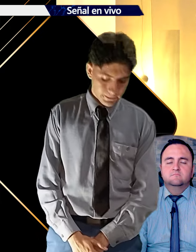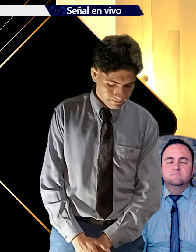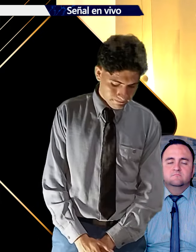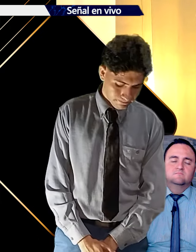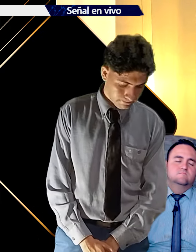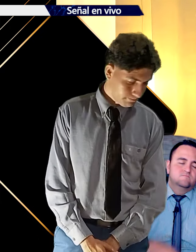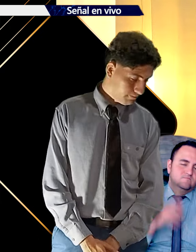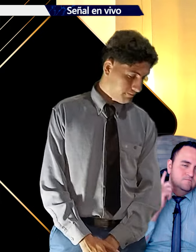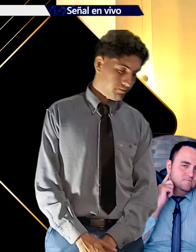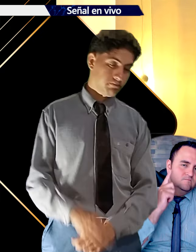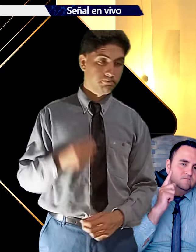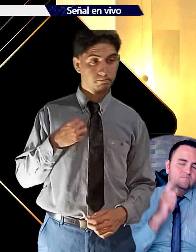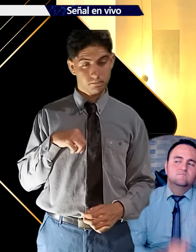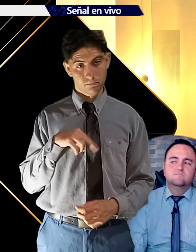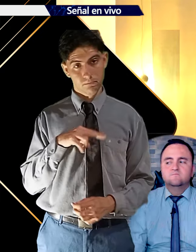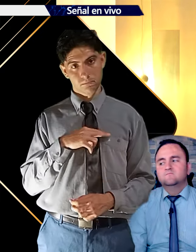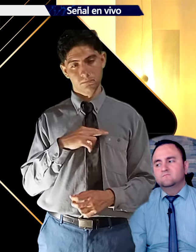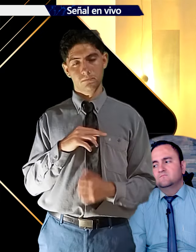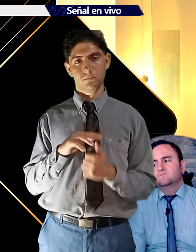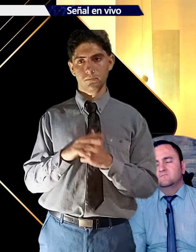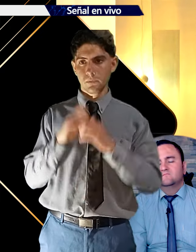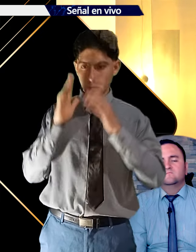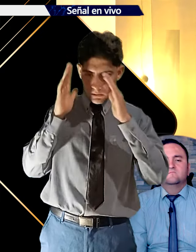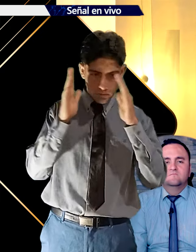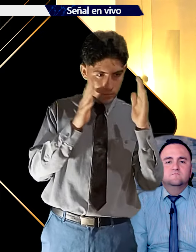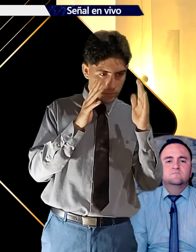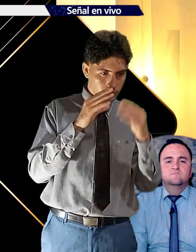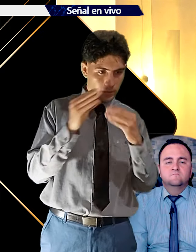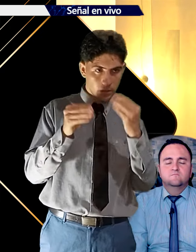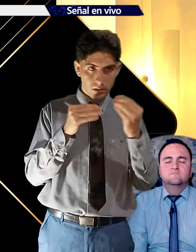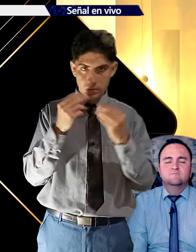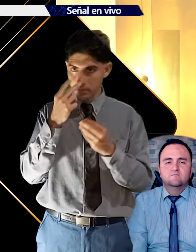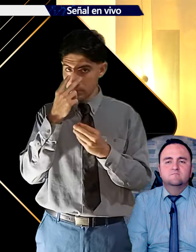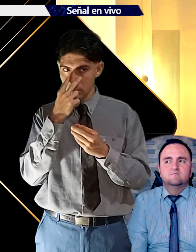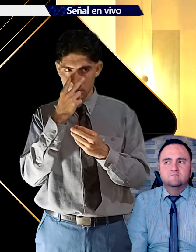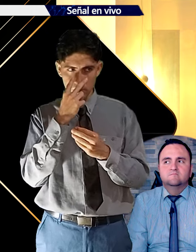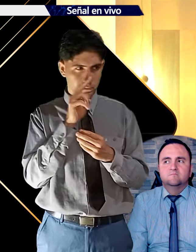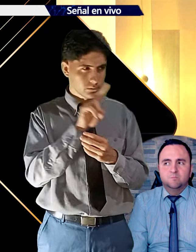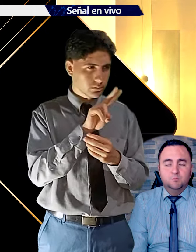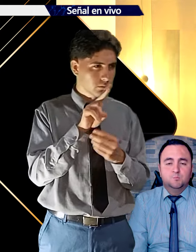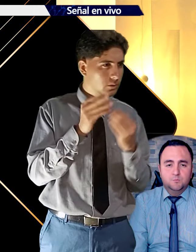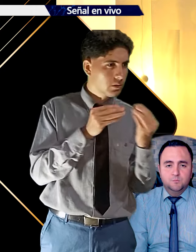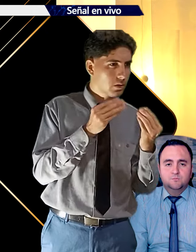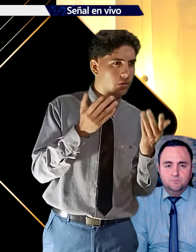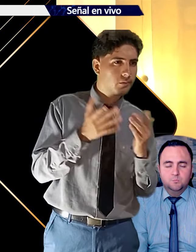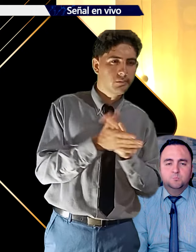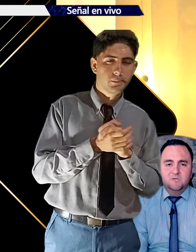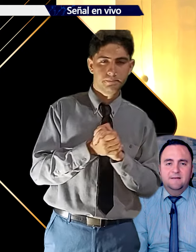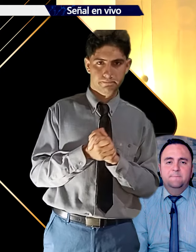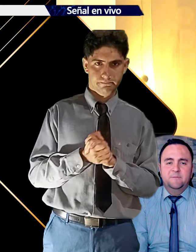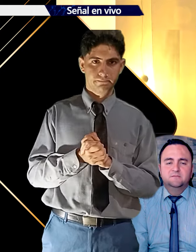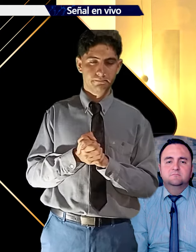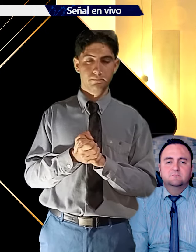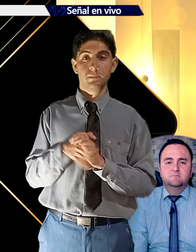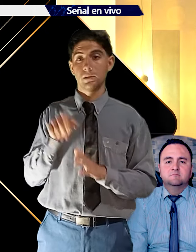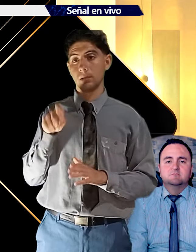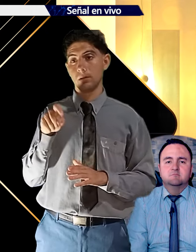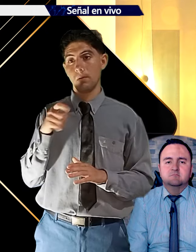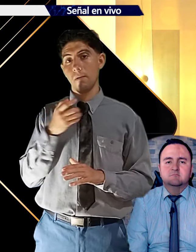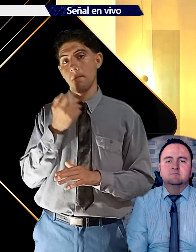estaba pensando en lo que tanto daño le hizo. Y retomo lo de anoche: tengamos mucho cuidado qué estamos haciendo con nuestros ojos.